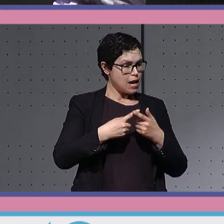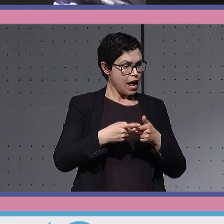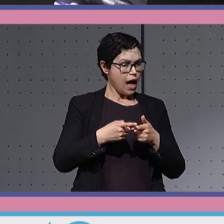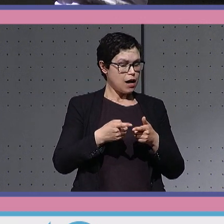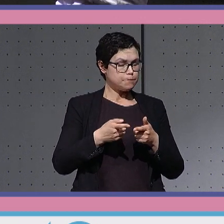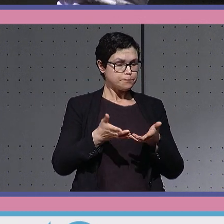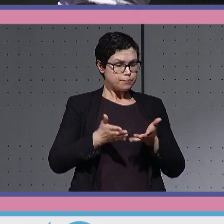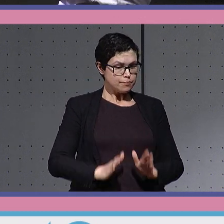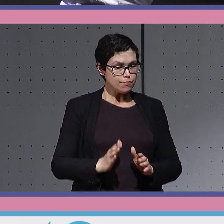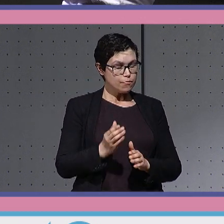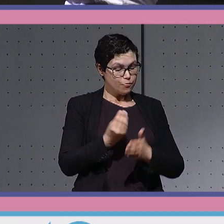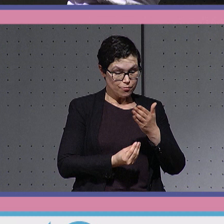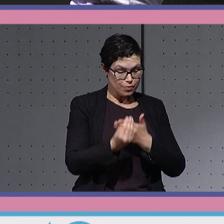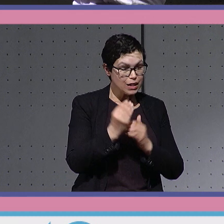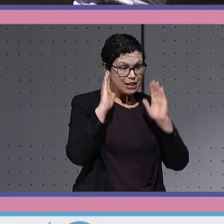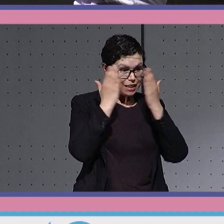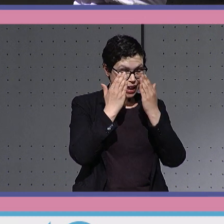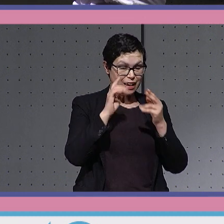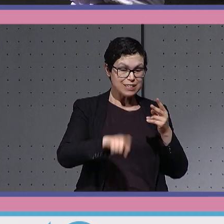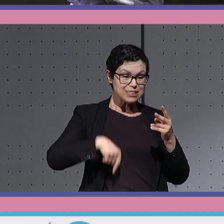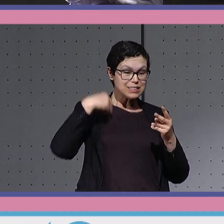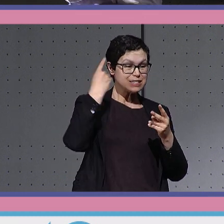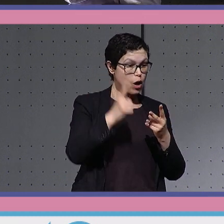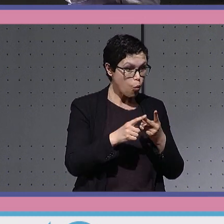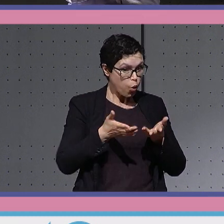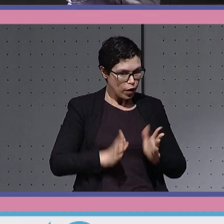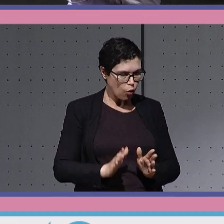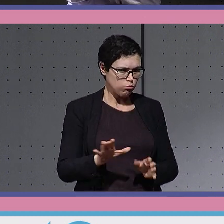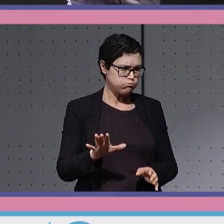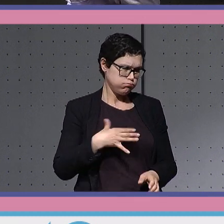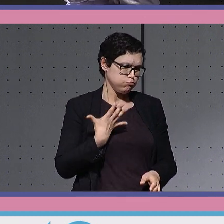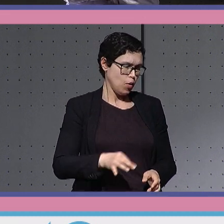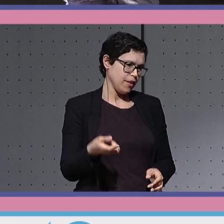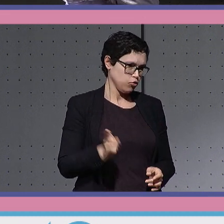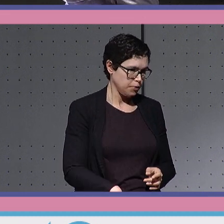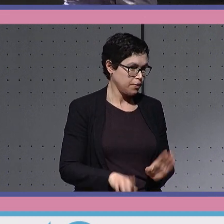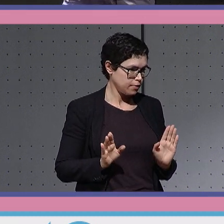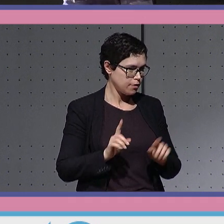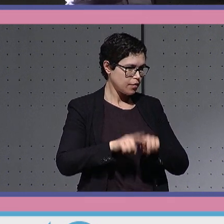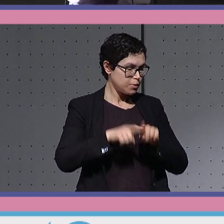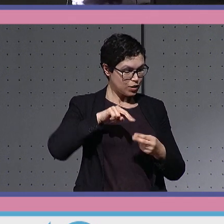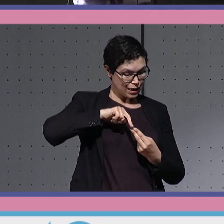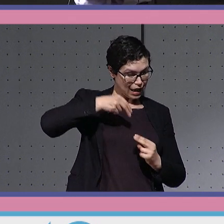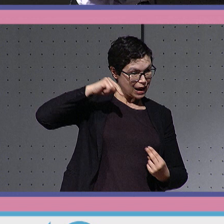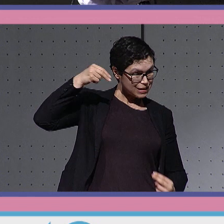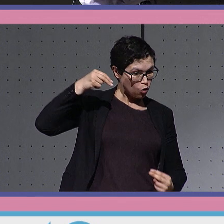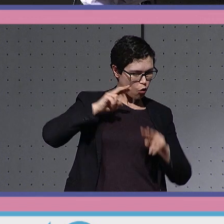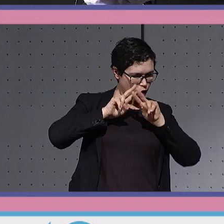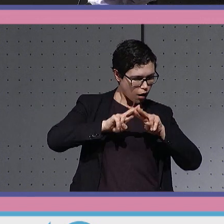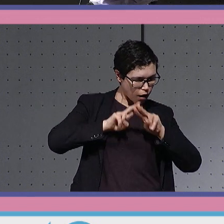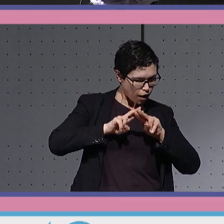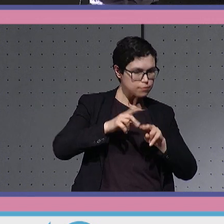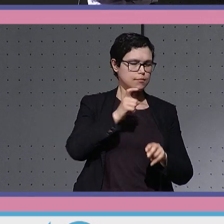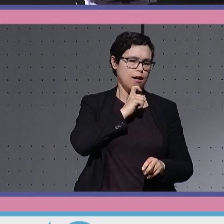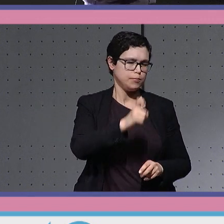niño con TEA, es más alto lógicamente que la población general. Si conocemos la causa, podemos dar un consejo genético, un asesoramiento genético más preciso.